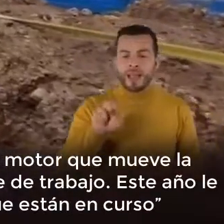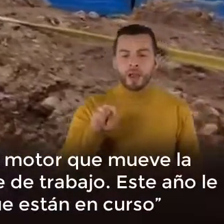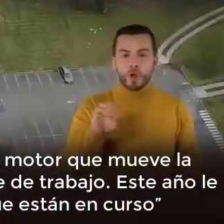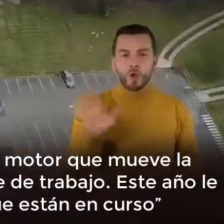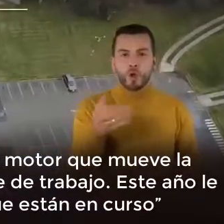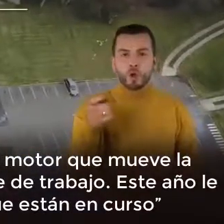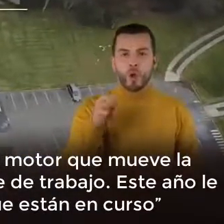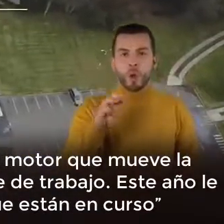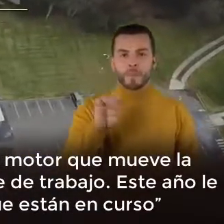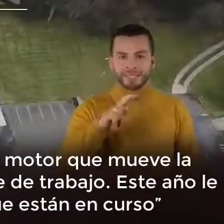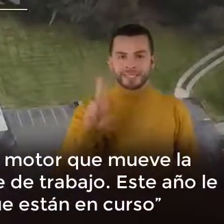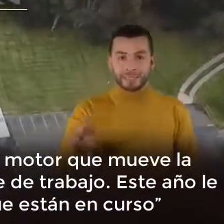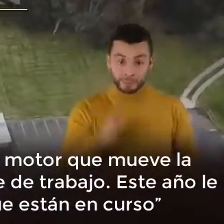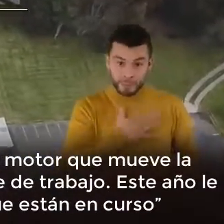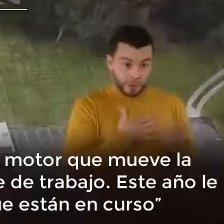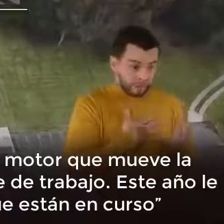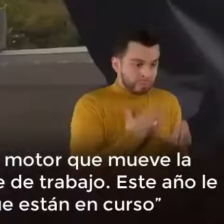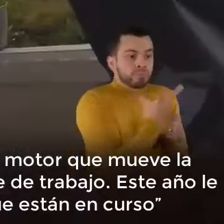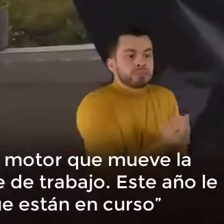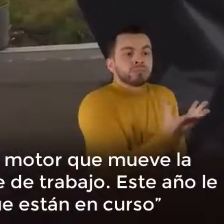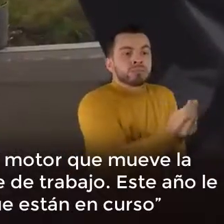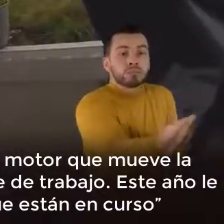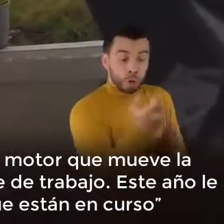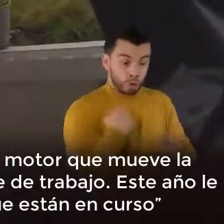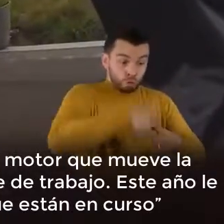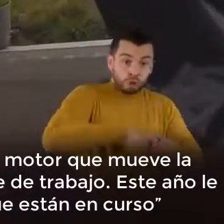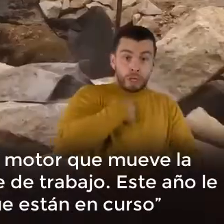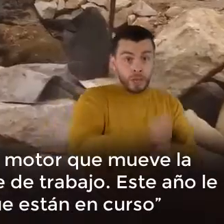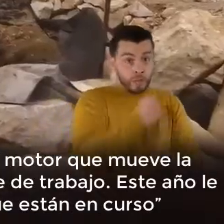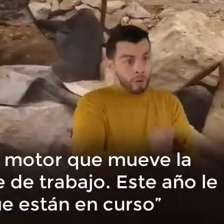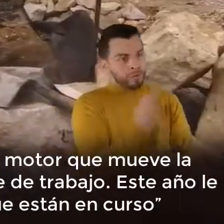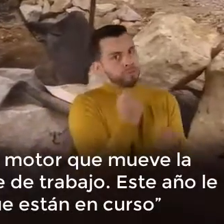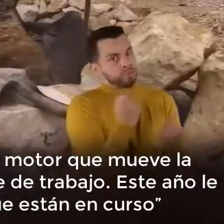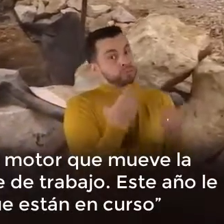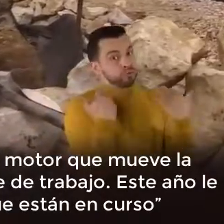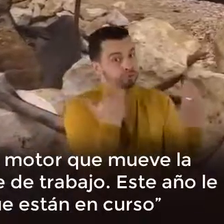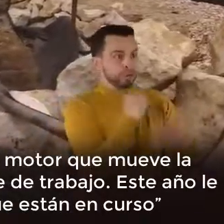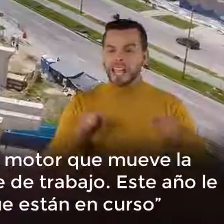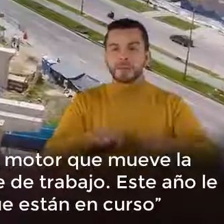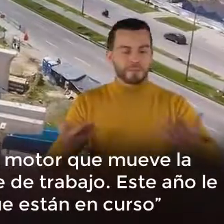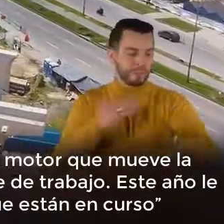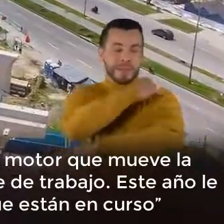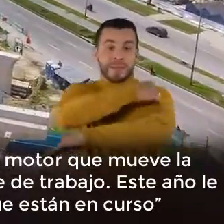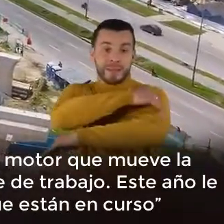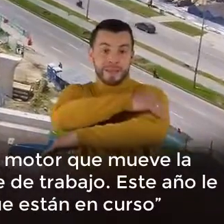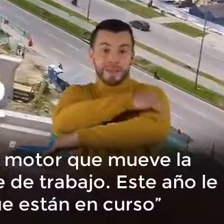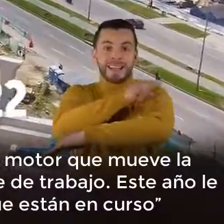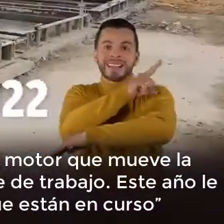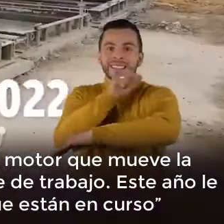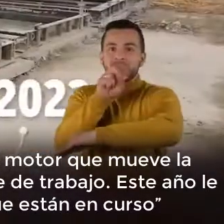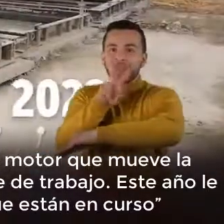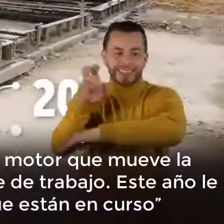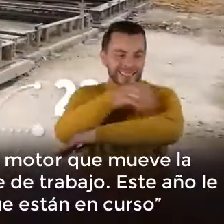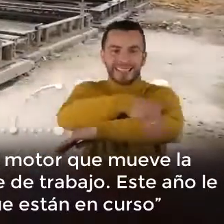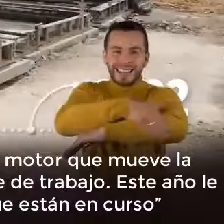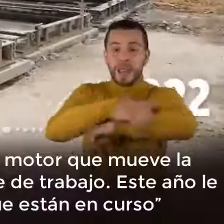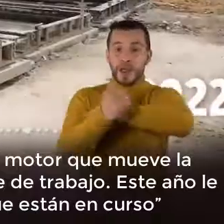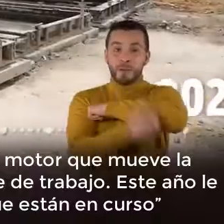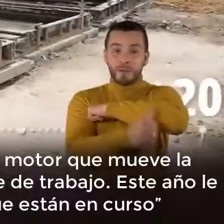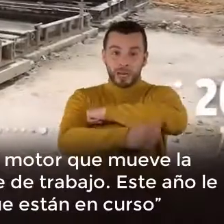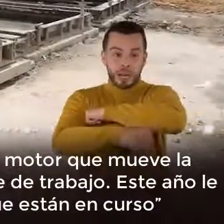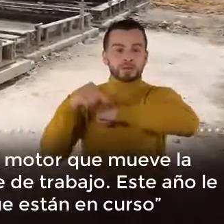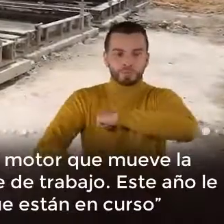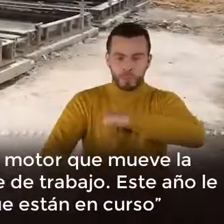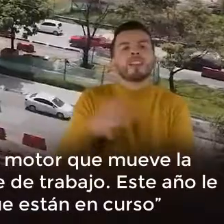lugar a dudas el motor que mueve la economía de la ciudad convirtiéndose en una importante fuente de trabajo este año le